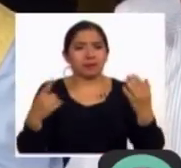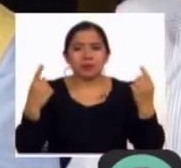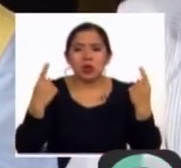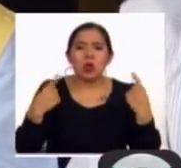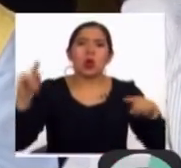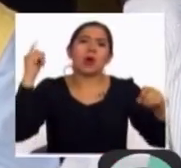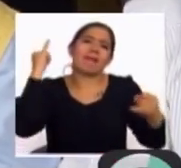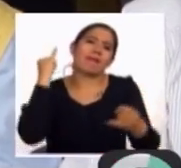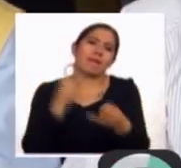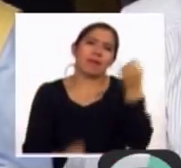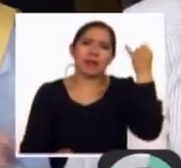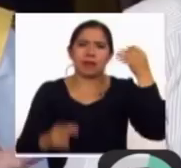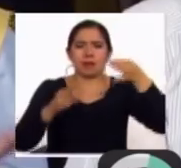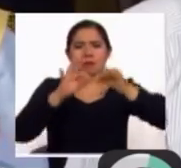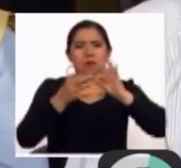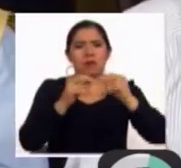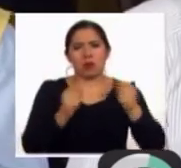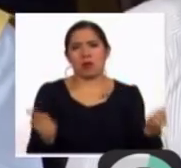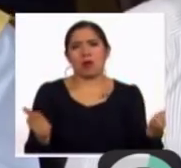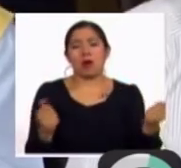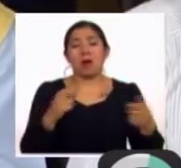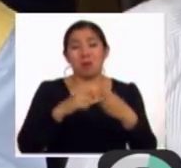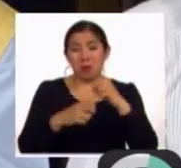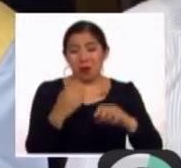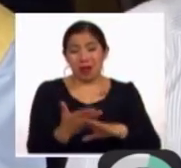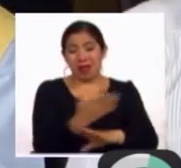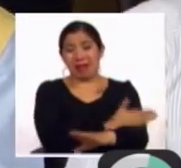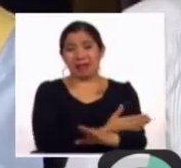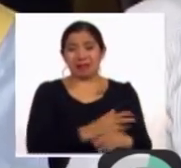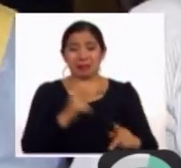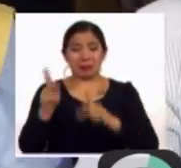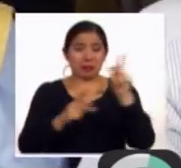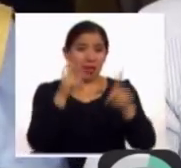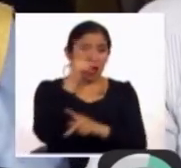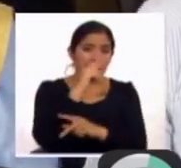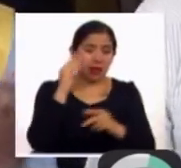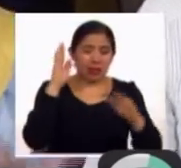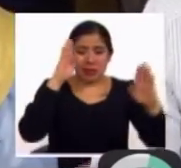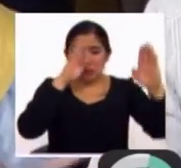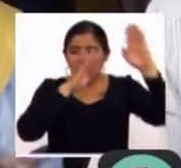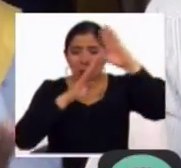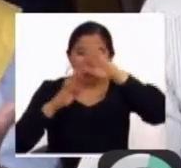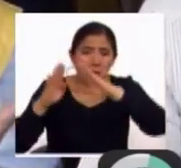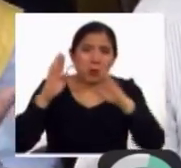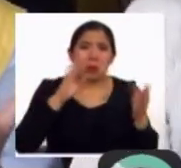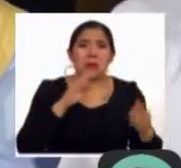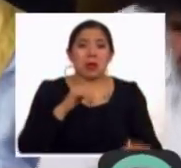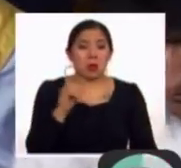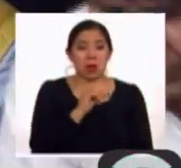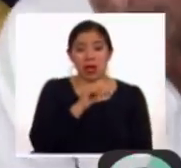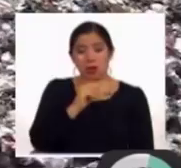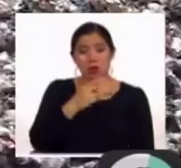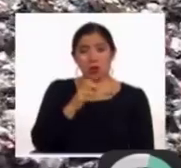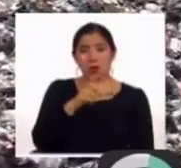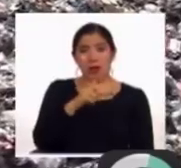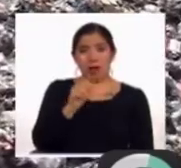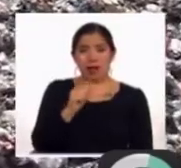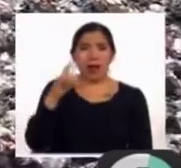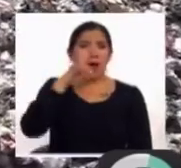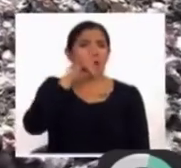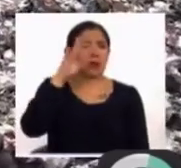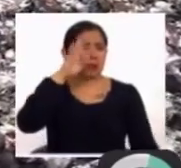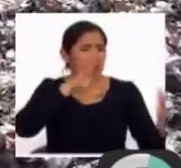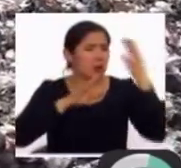fin a un conflicto que ha sido de mucha preocupación para los habitantes de no solamente La Paz, sino también de Achocalla, incluso del Alto. El